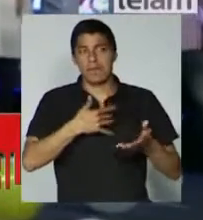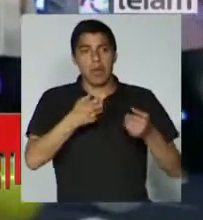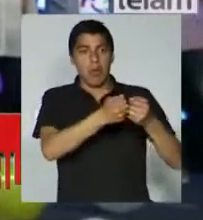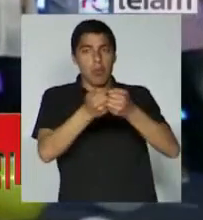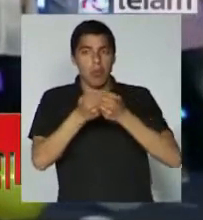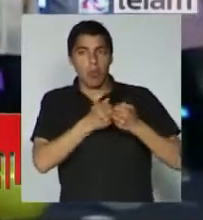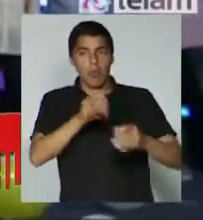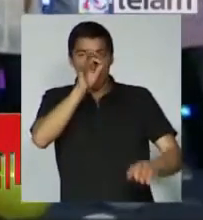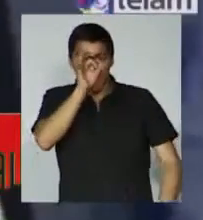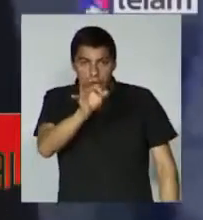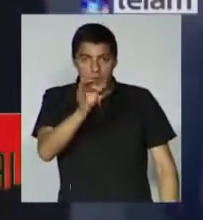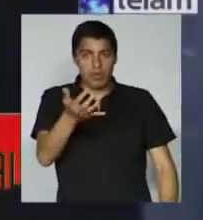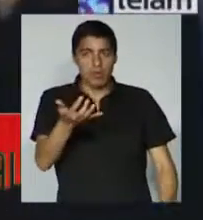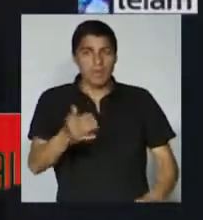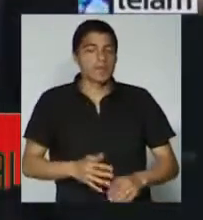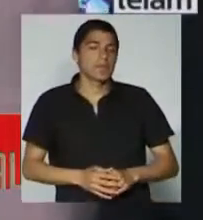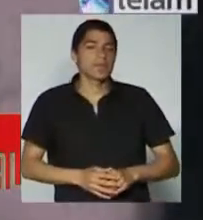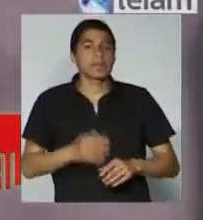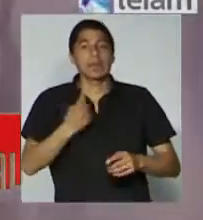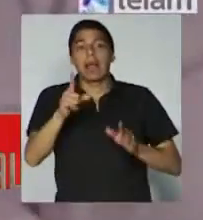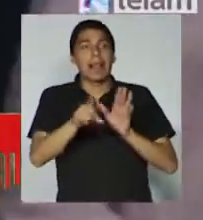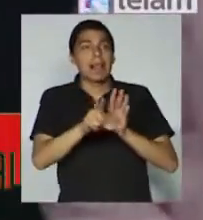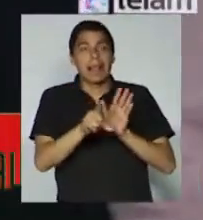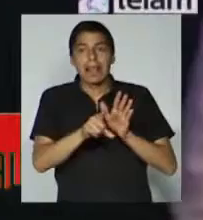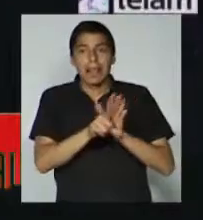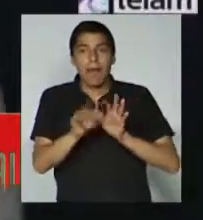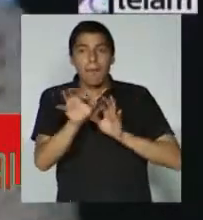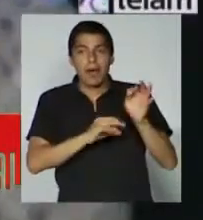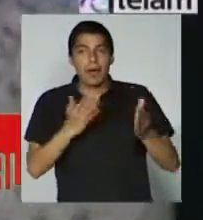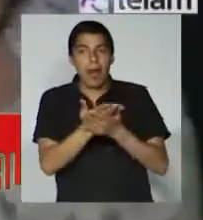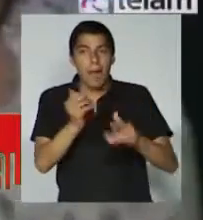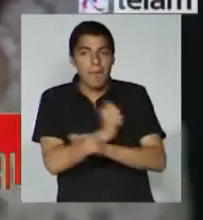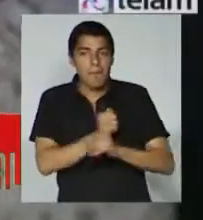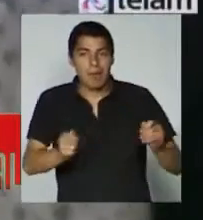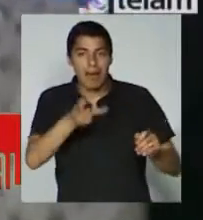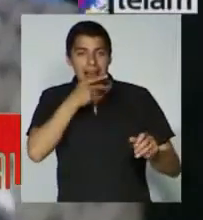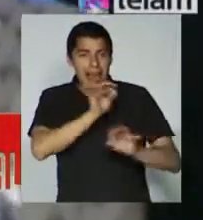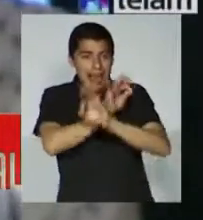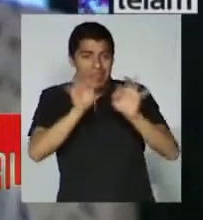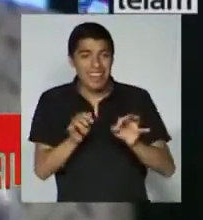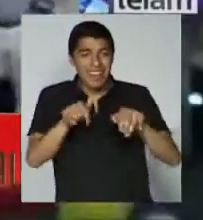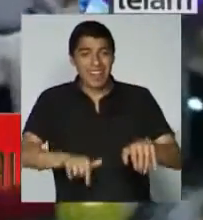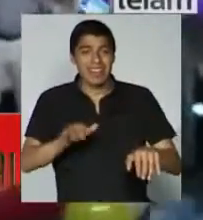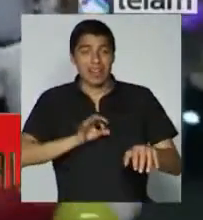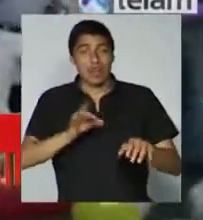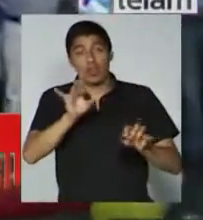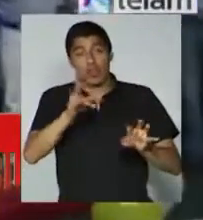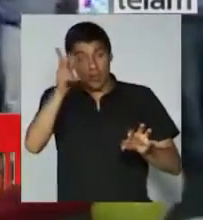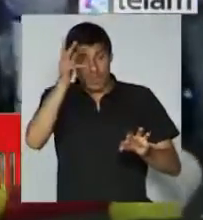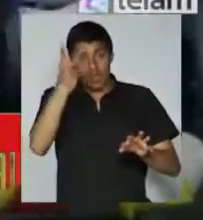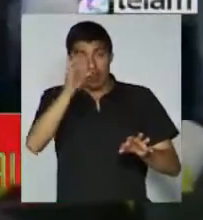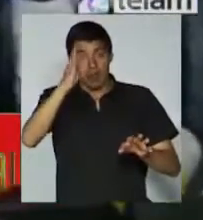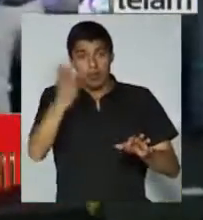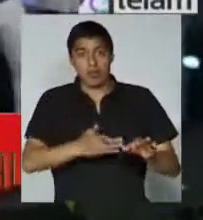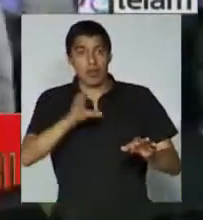acuerdo. No sacaron una ley, no pusieron meter un proyecto, uno. El único que pusieron, que fue el del 82% móvil, lo tuvo